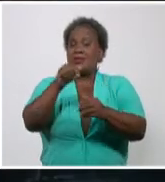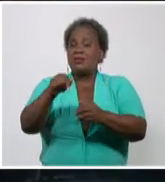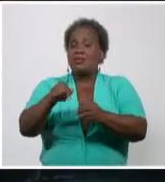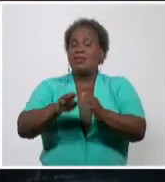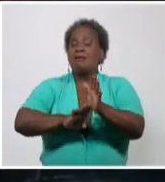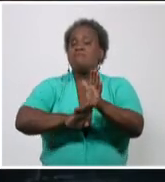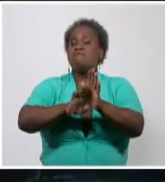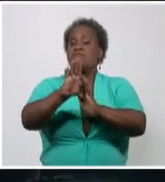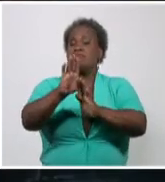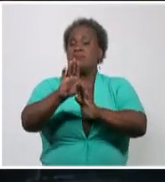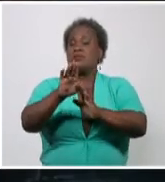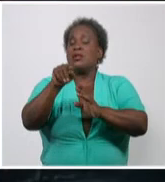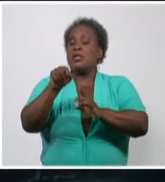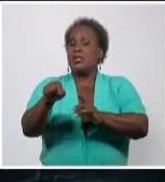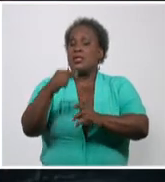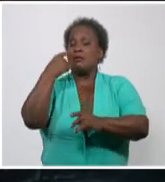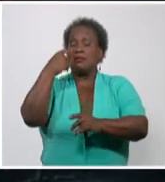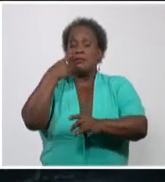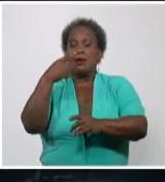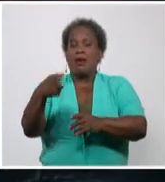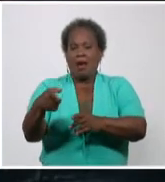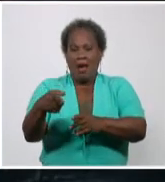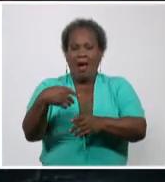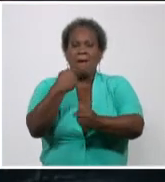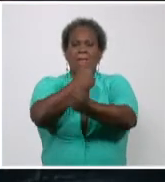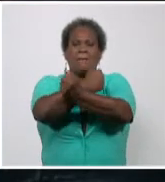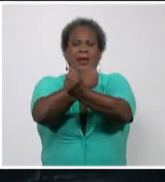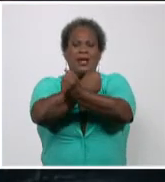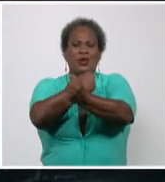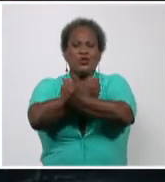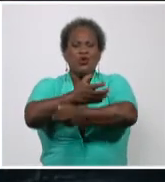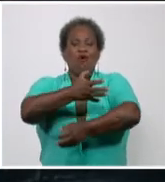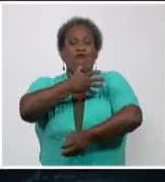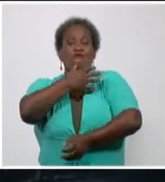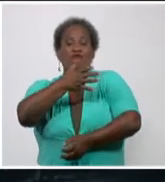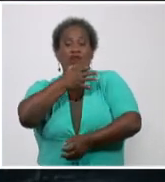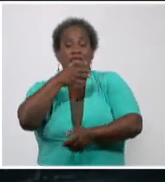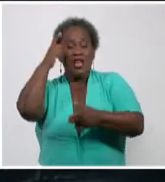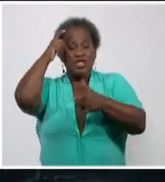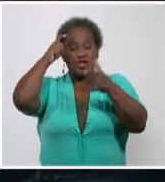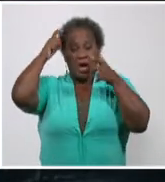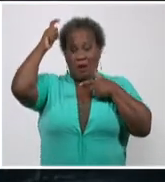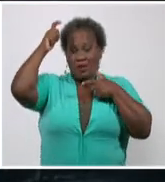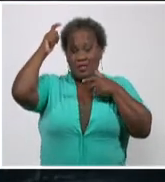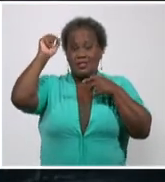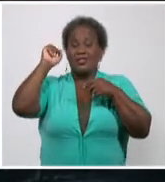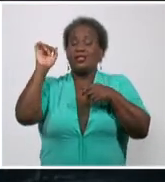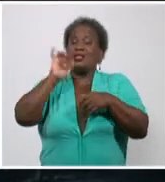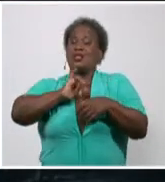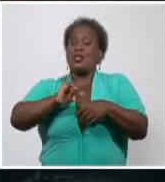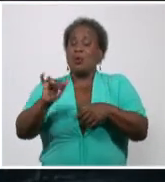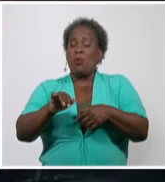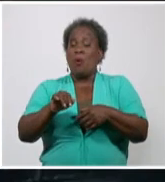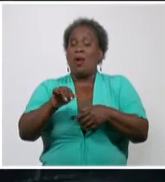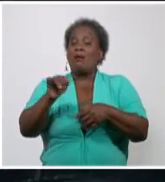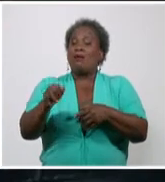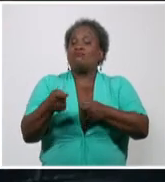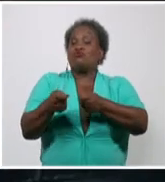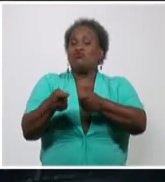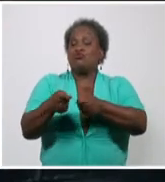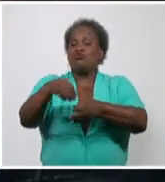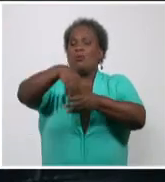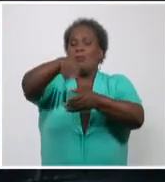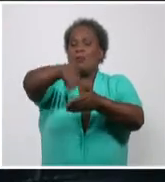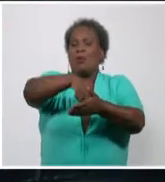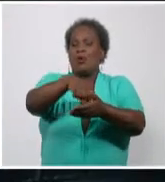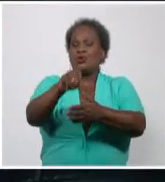reiterar la aberración del peligro castrochavista que tanto éxito les ha dado para incidir finalmente en el voto ecuatoriano. y